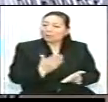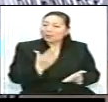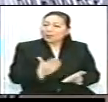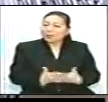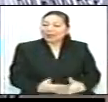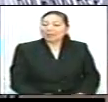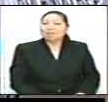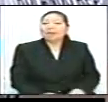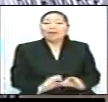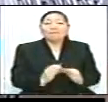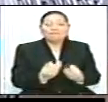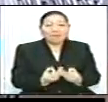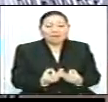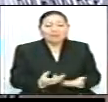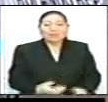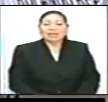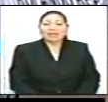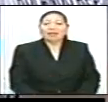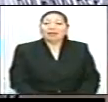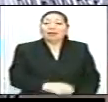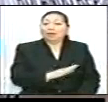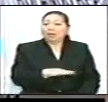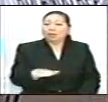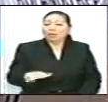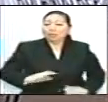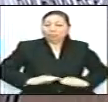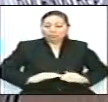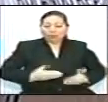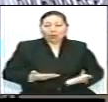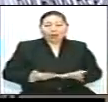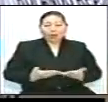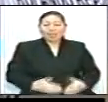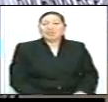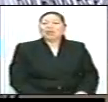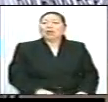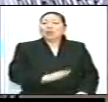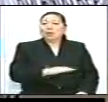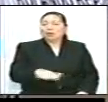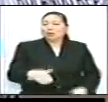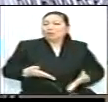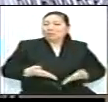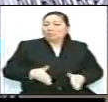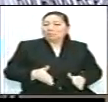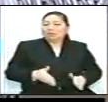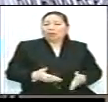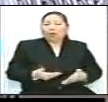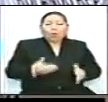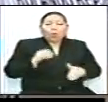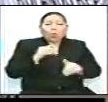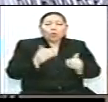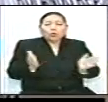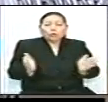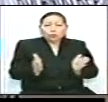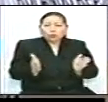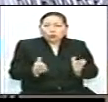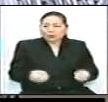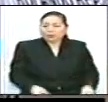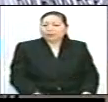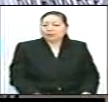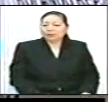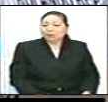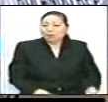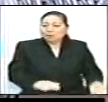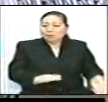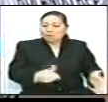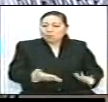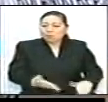tienen las familias, que niñas que van embarazadas, niños que nacen de manera prematura, ¿cómo es posible que